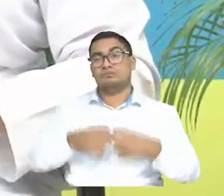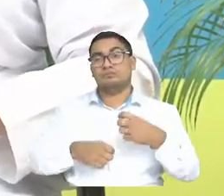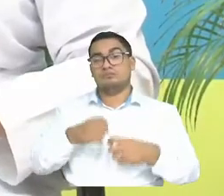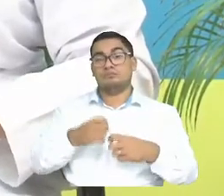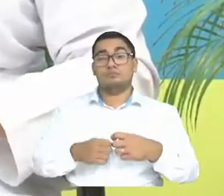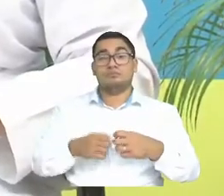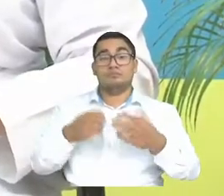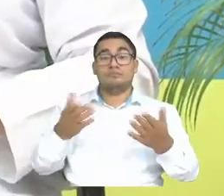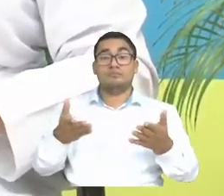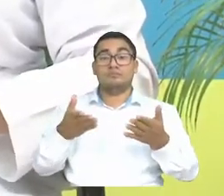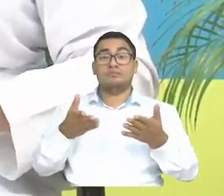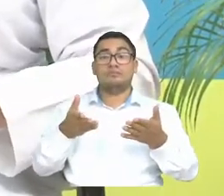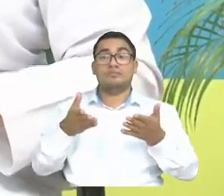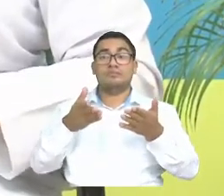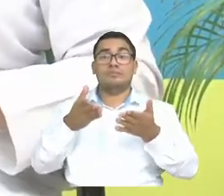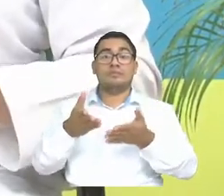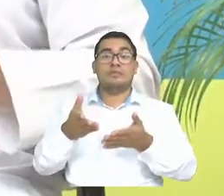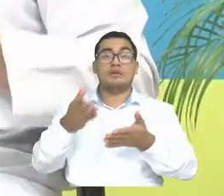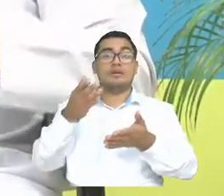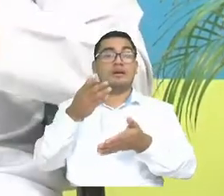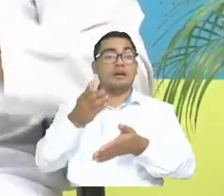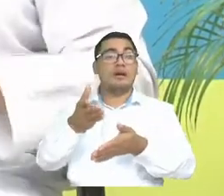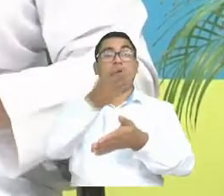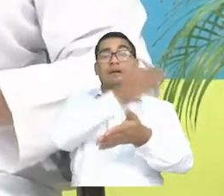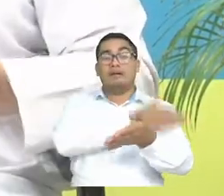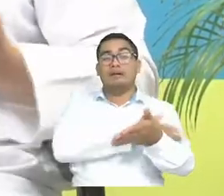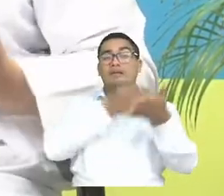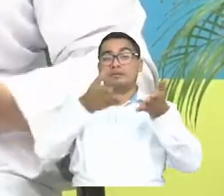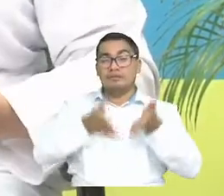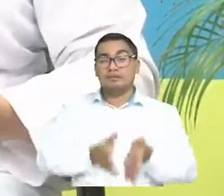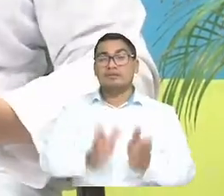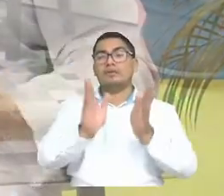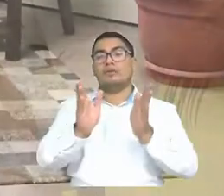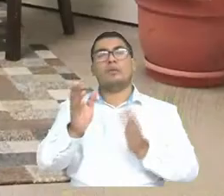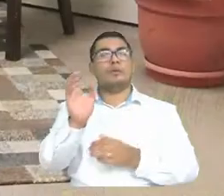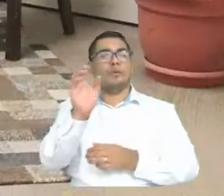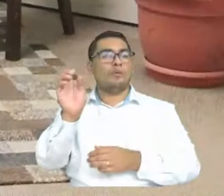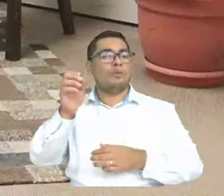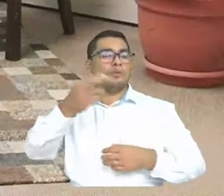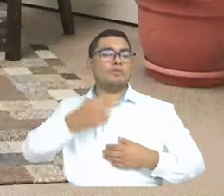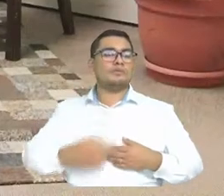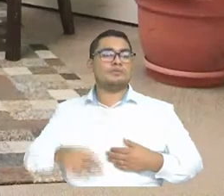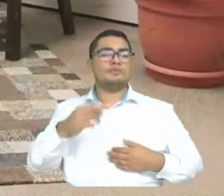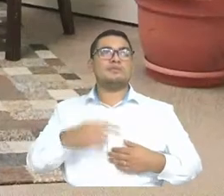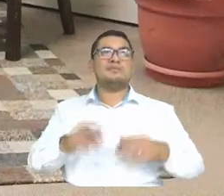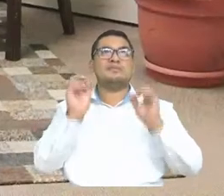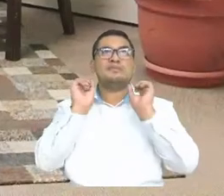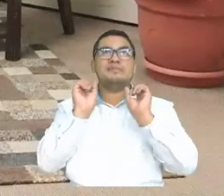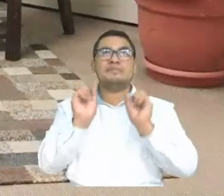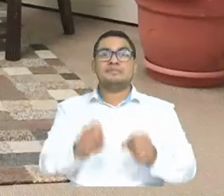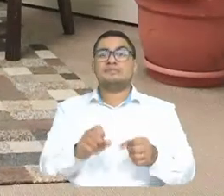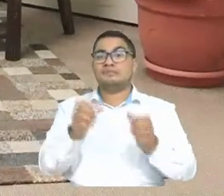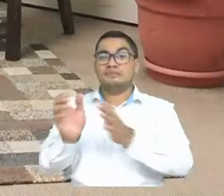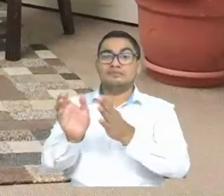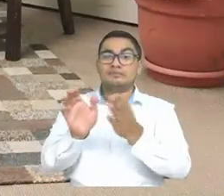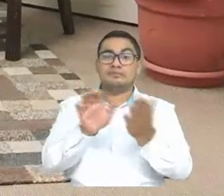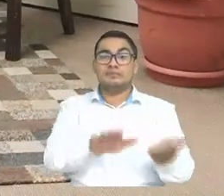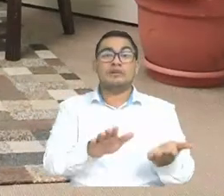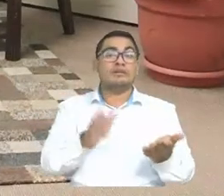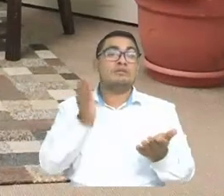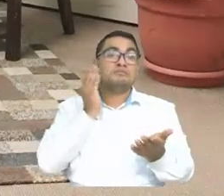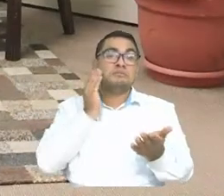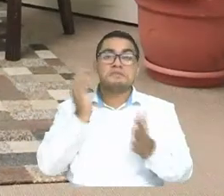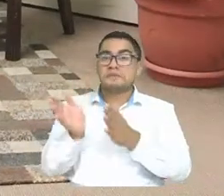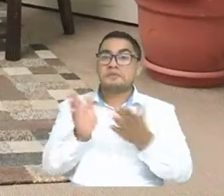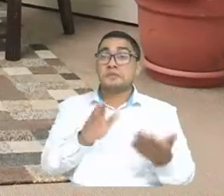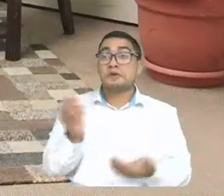partos prematuros. Por anemia. Por anemias, entonces puede efectuar un sangrado, que esto puede llevar incluso a las muertes maternas, ¿verdad?